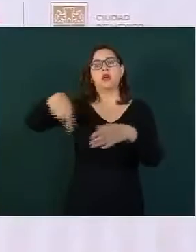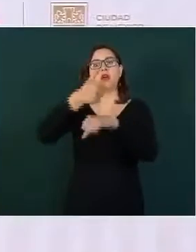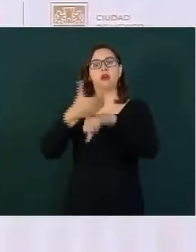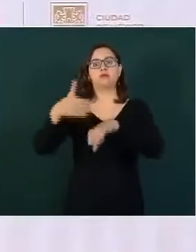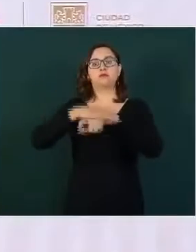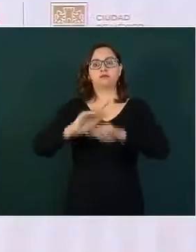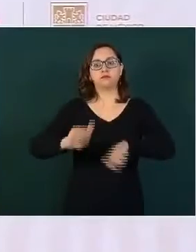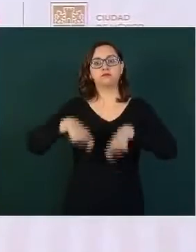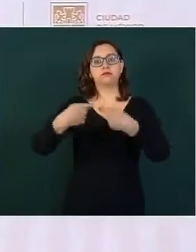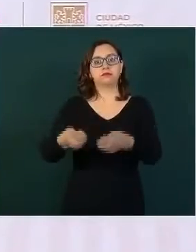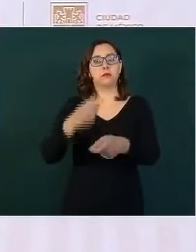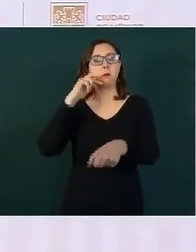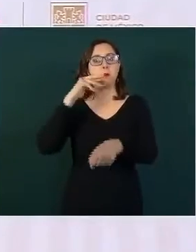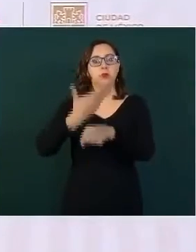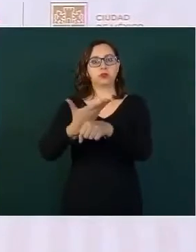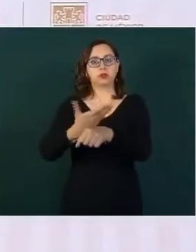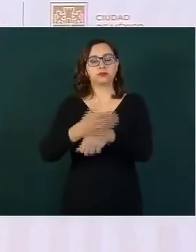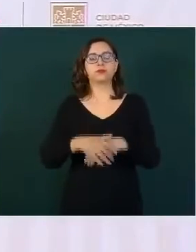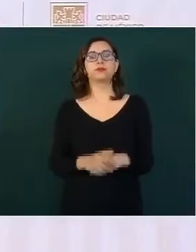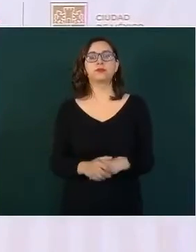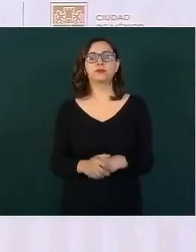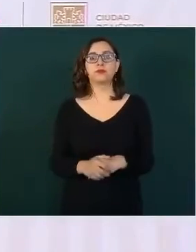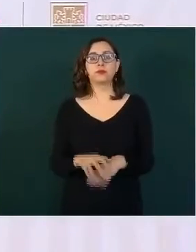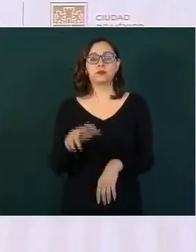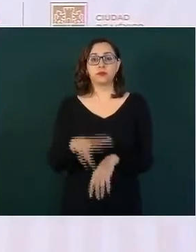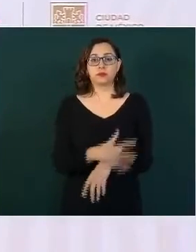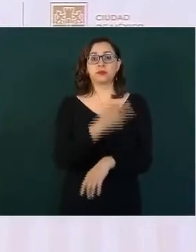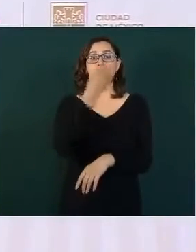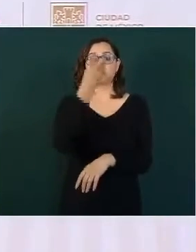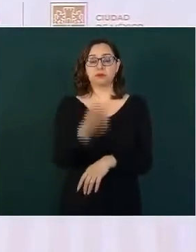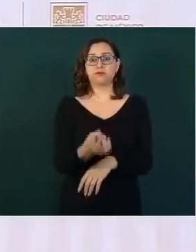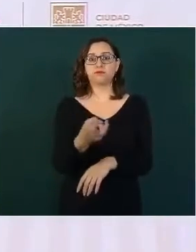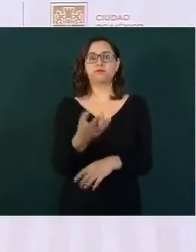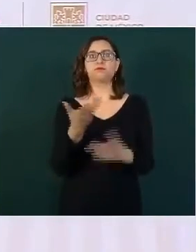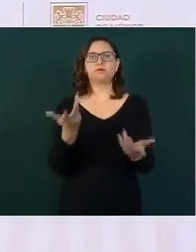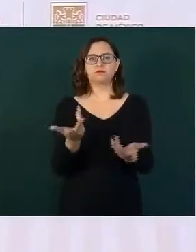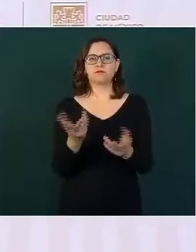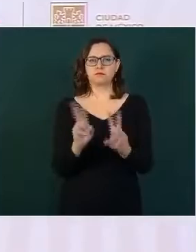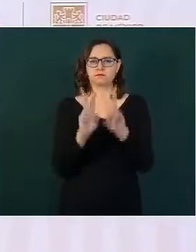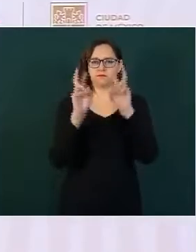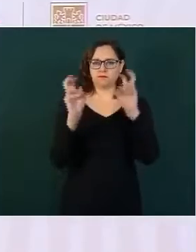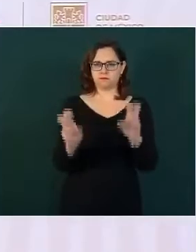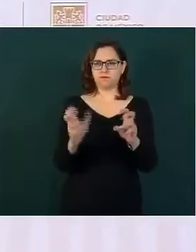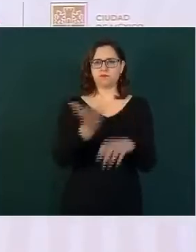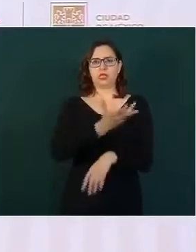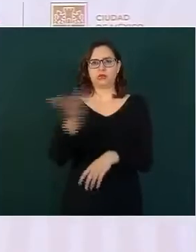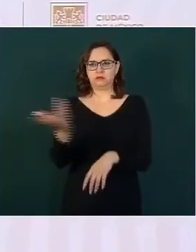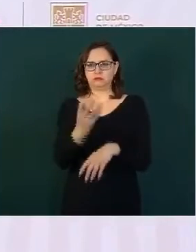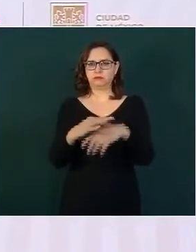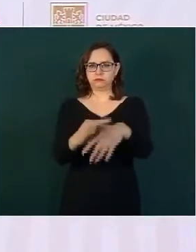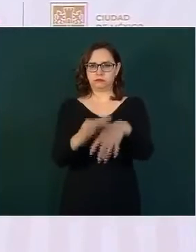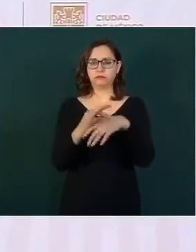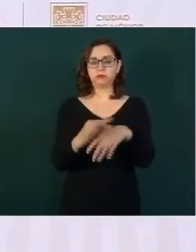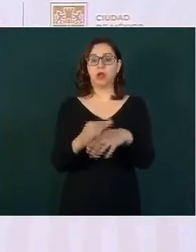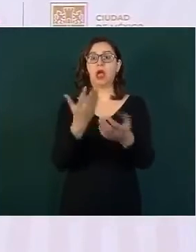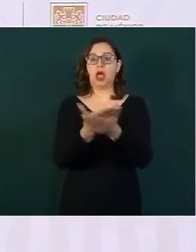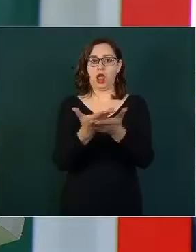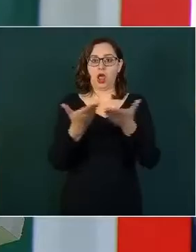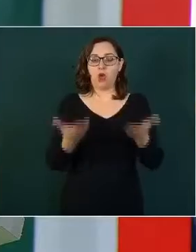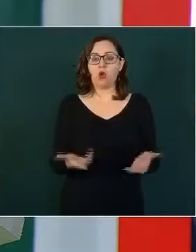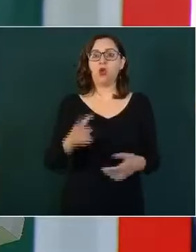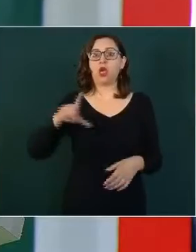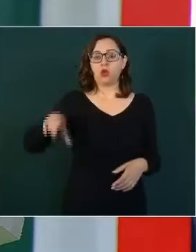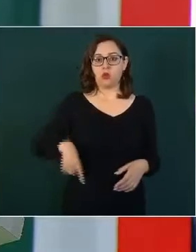Mayor. Por lo tanto, y para materializar estas acciones, en la presente administración se retomó